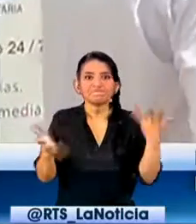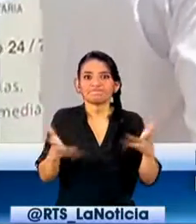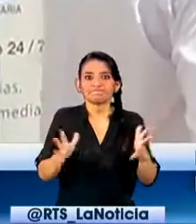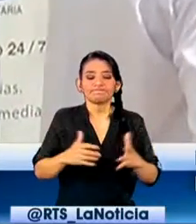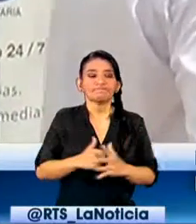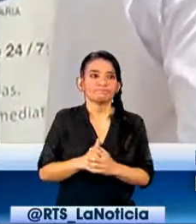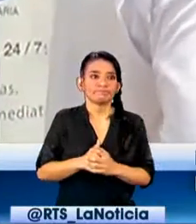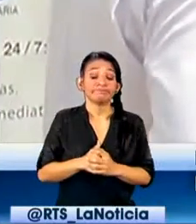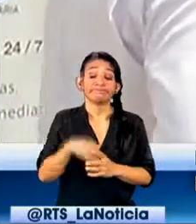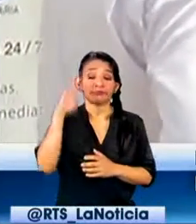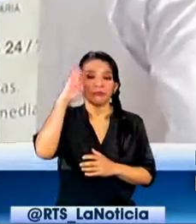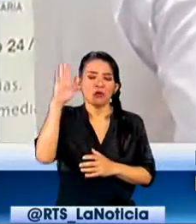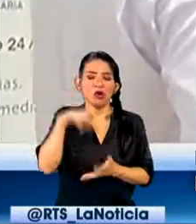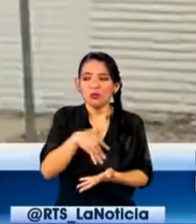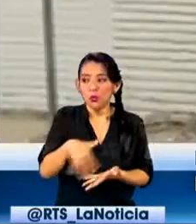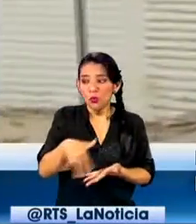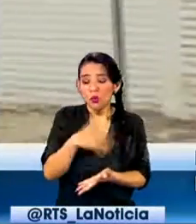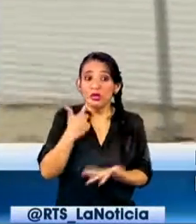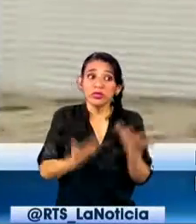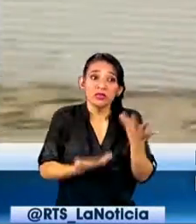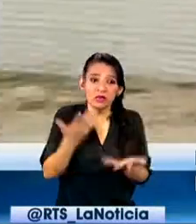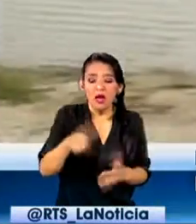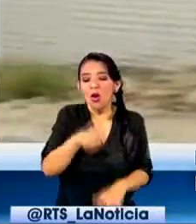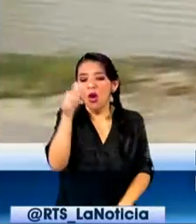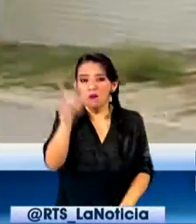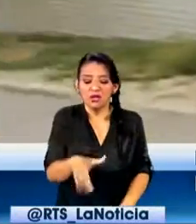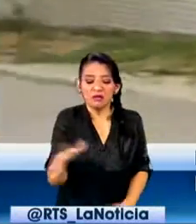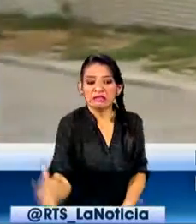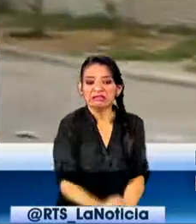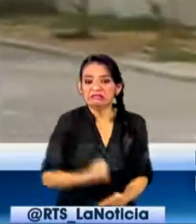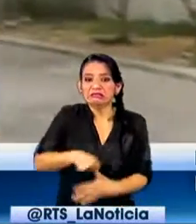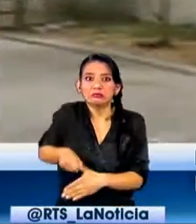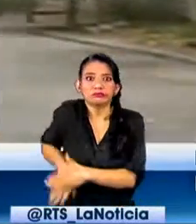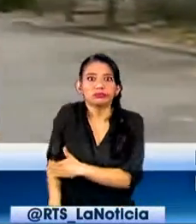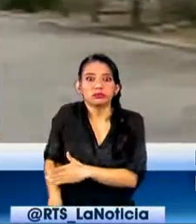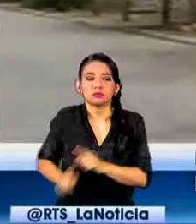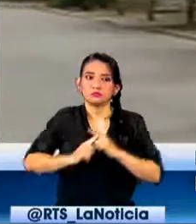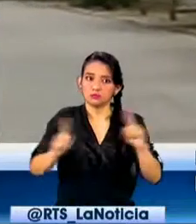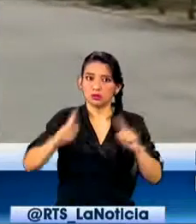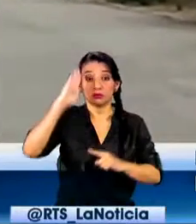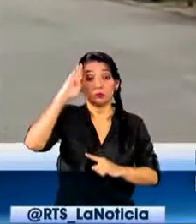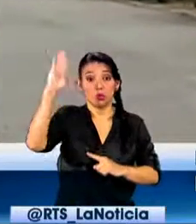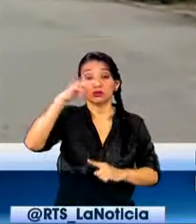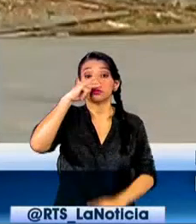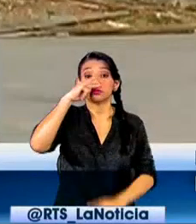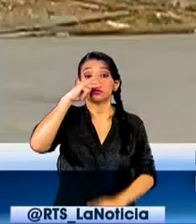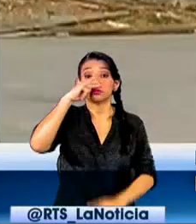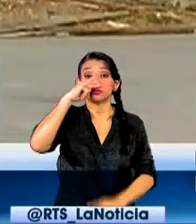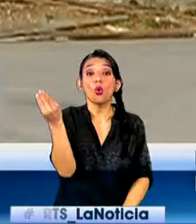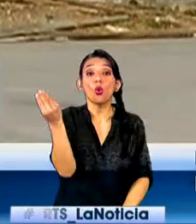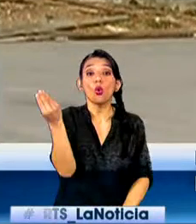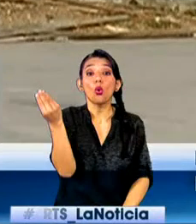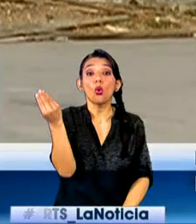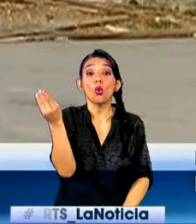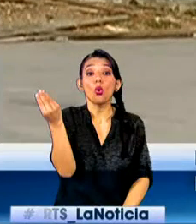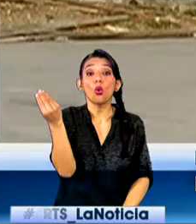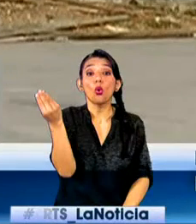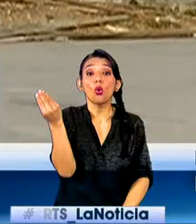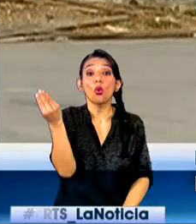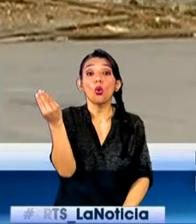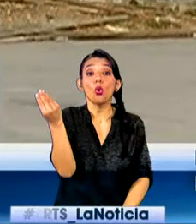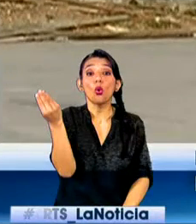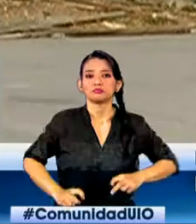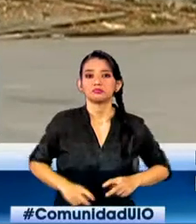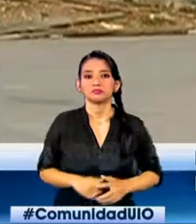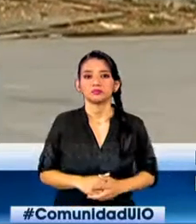Tienen suposiciones de que otra persona se habría llevado la evidencia. Sin embargo, la DINAPEN también llegó hasta el lugar para empezar con las investigaciones. En